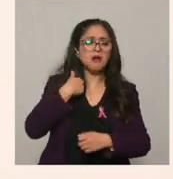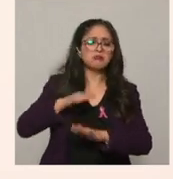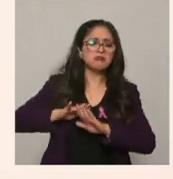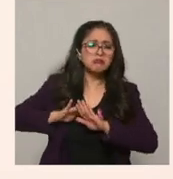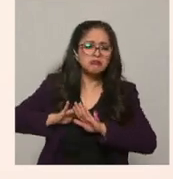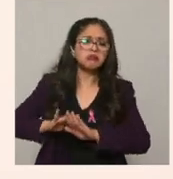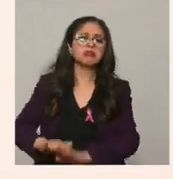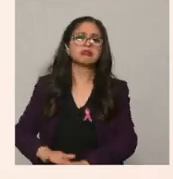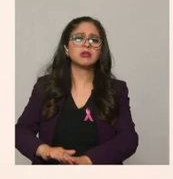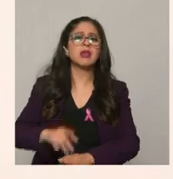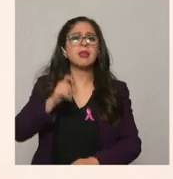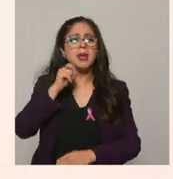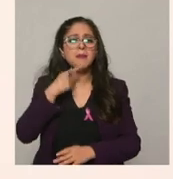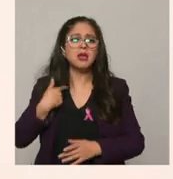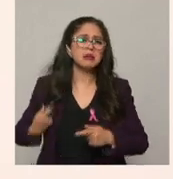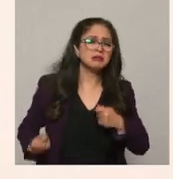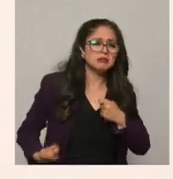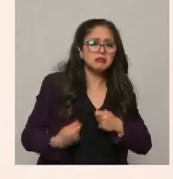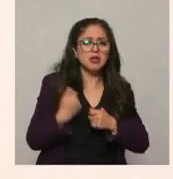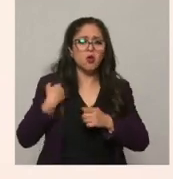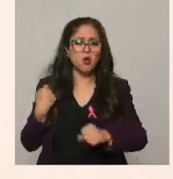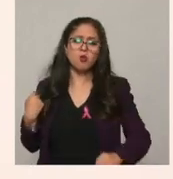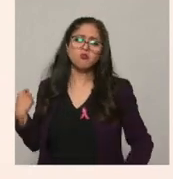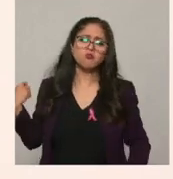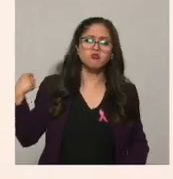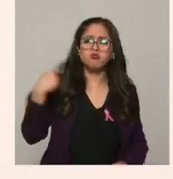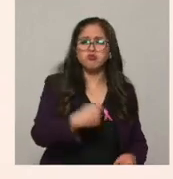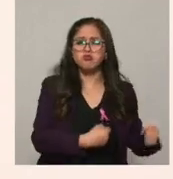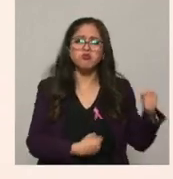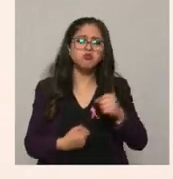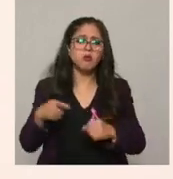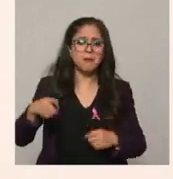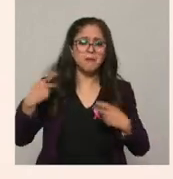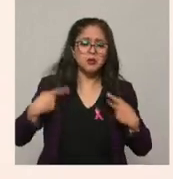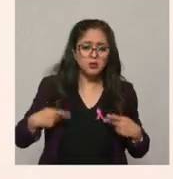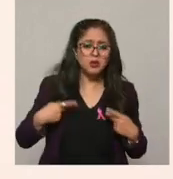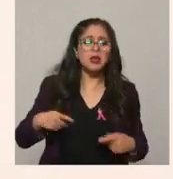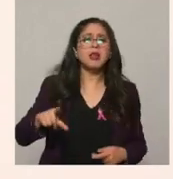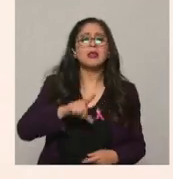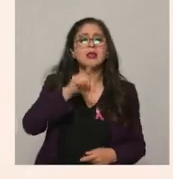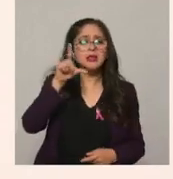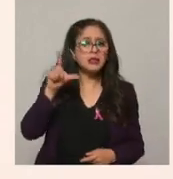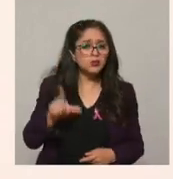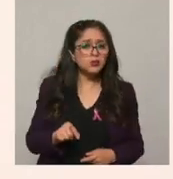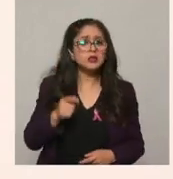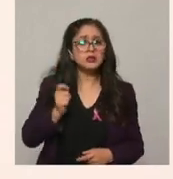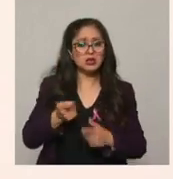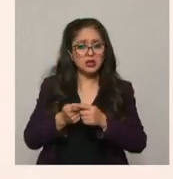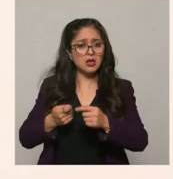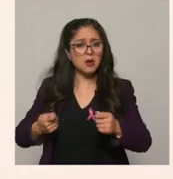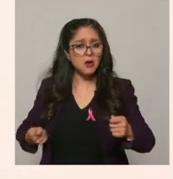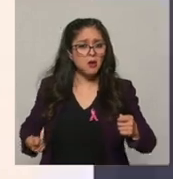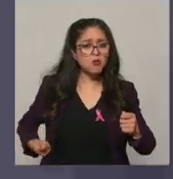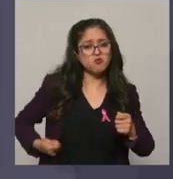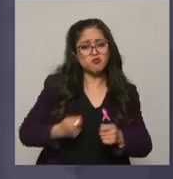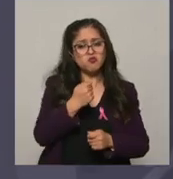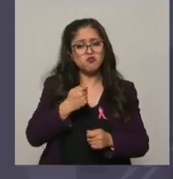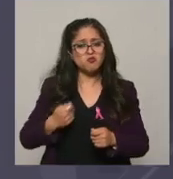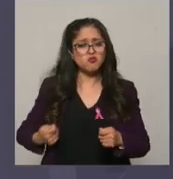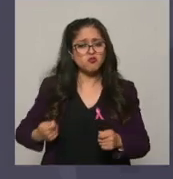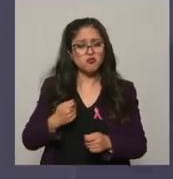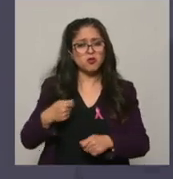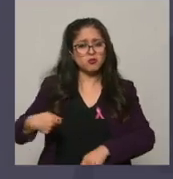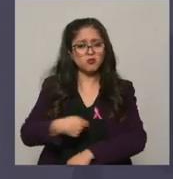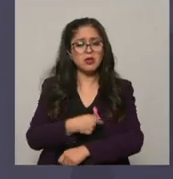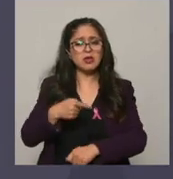estuve también forcejeando, golpeando también a mis agresores. Al final de cuentas sacaron la navaja y me empezaron a